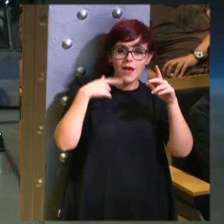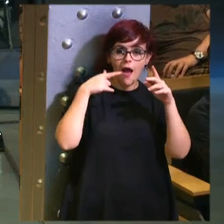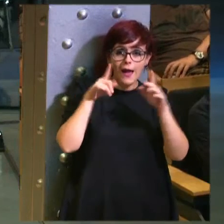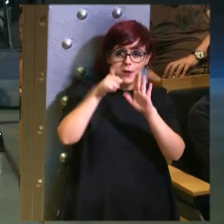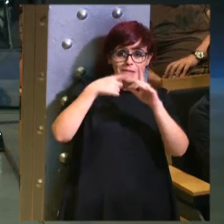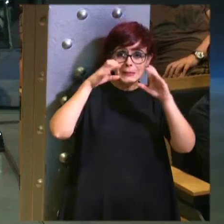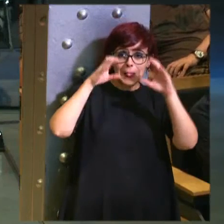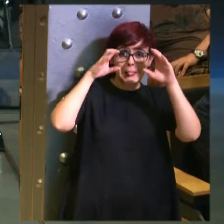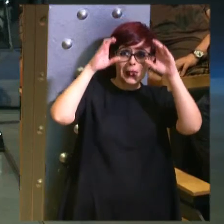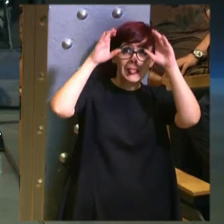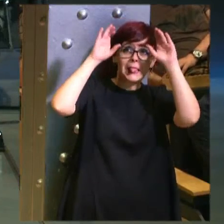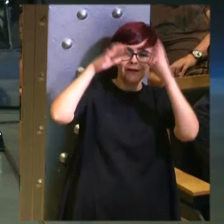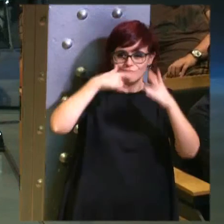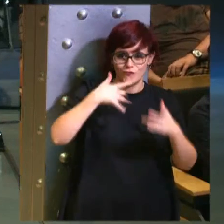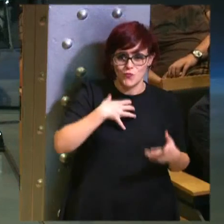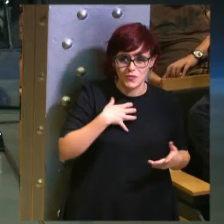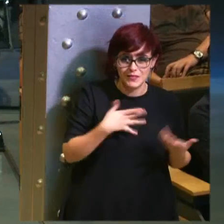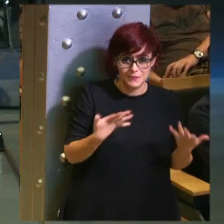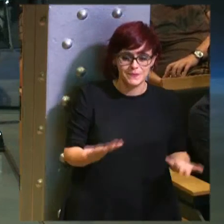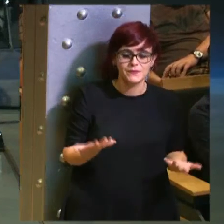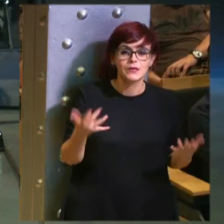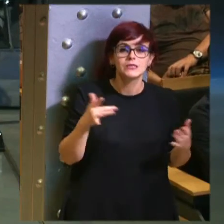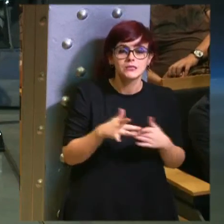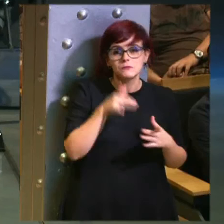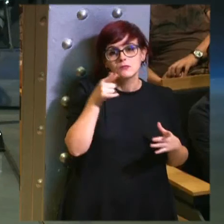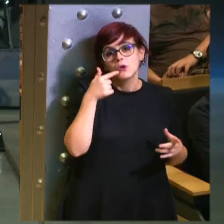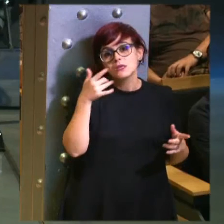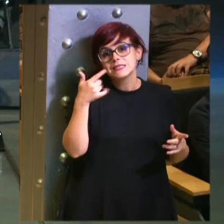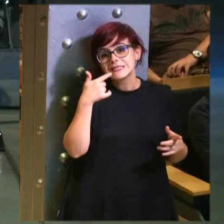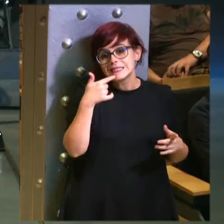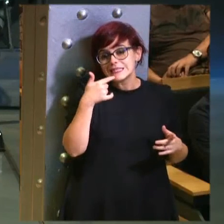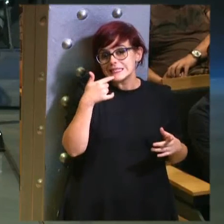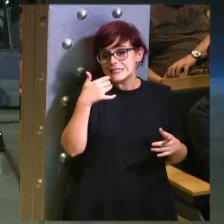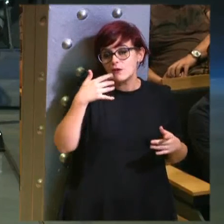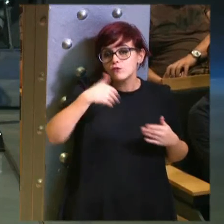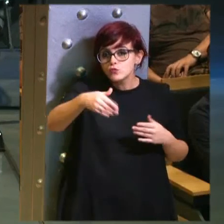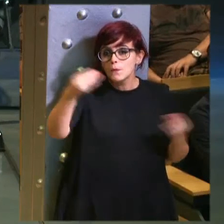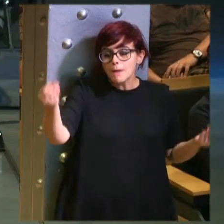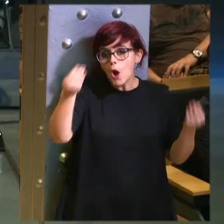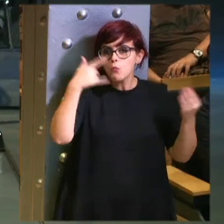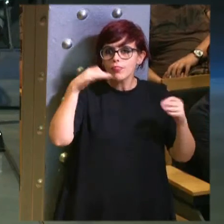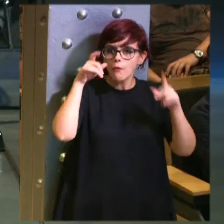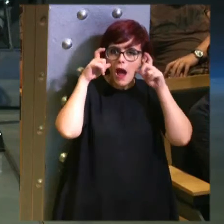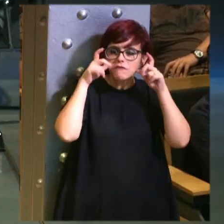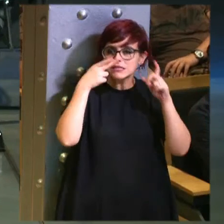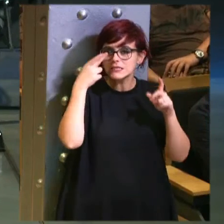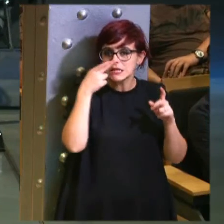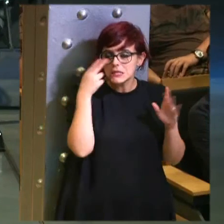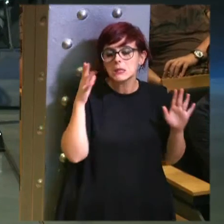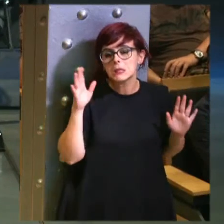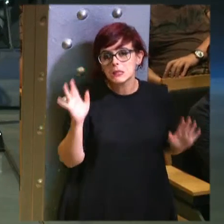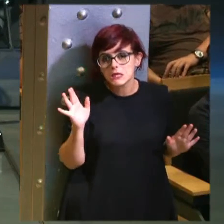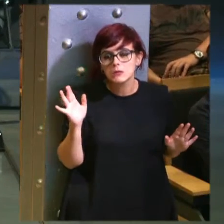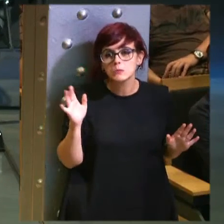pero no puedo. Aún así, y con eso mejorado, sí que creo que es pues, una gafa muy interesante. Creo que